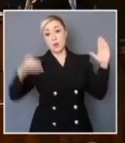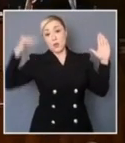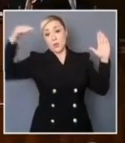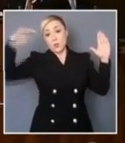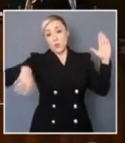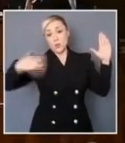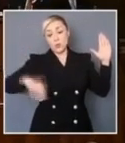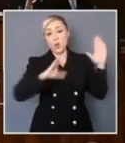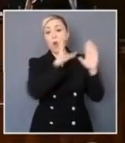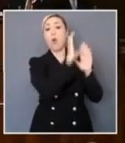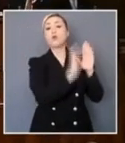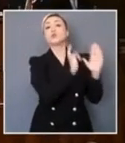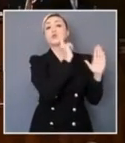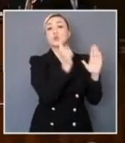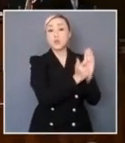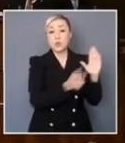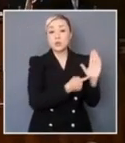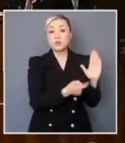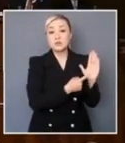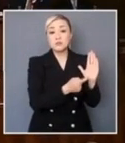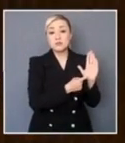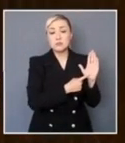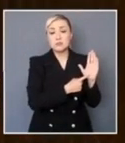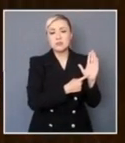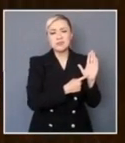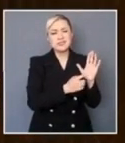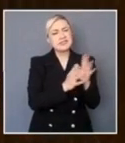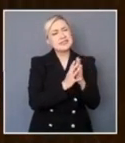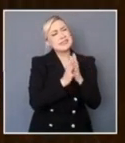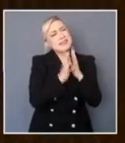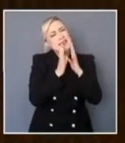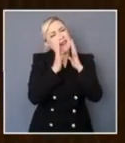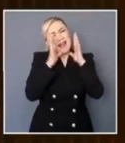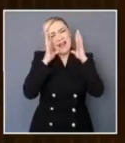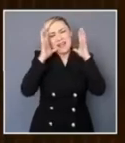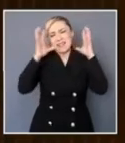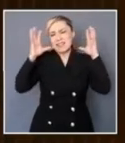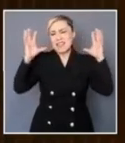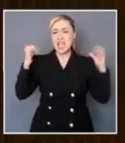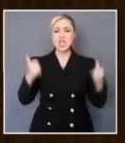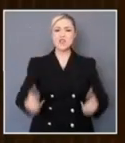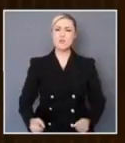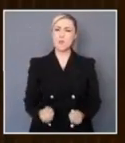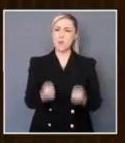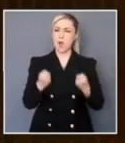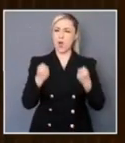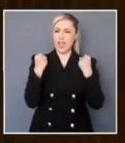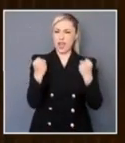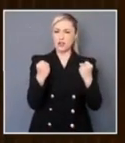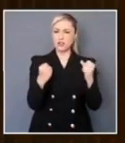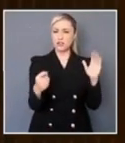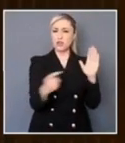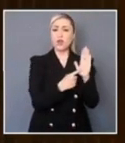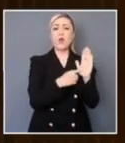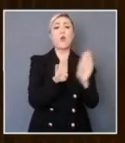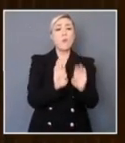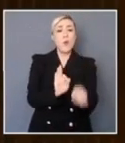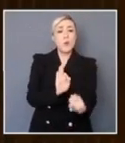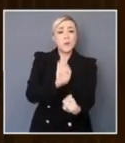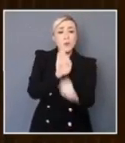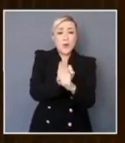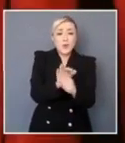Constitución es un inmenso y muy poderoso manto protector